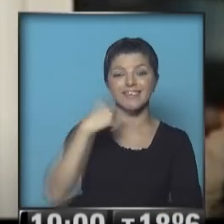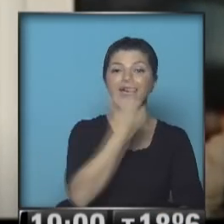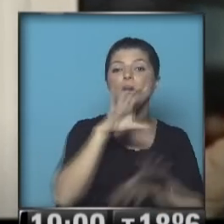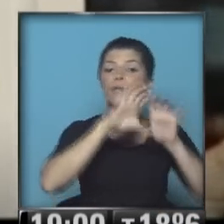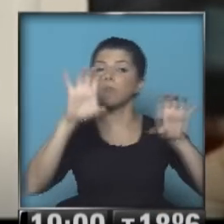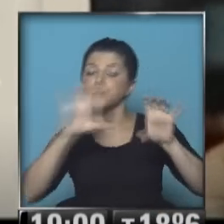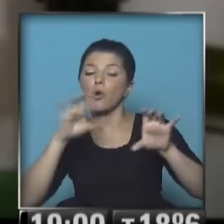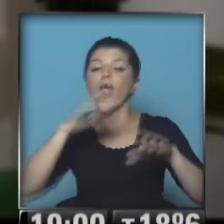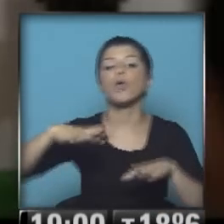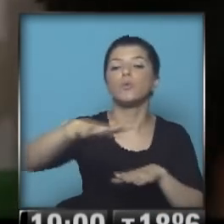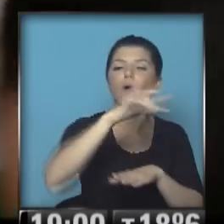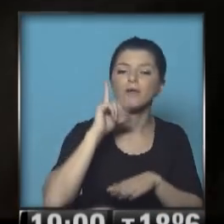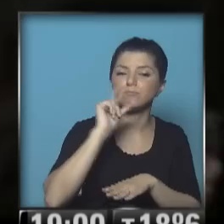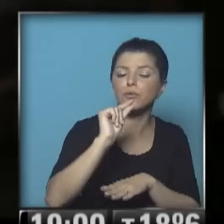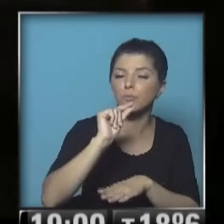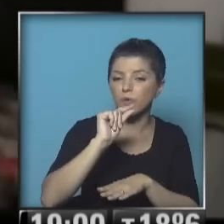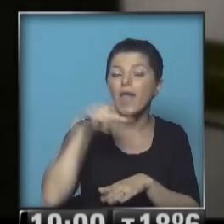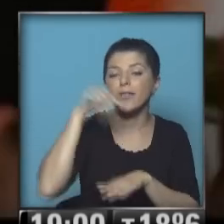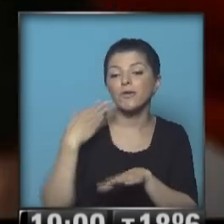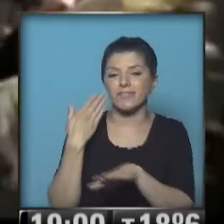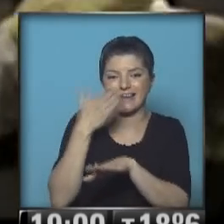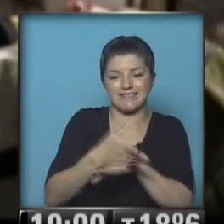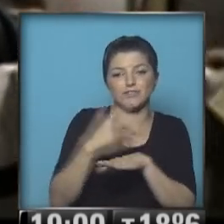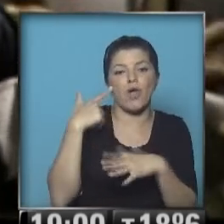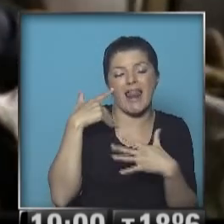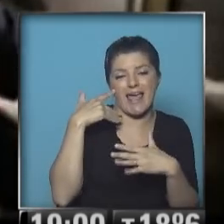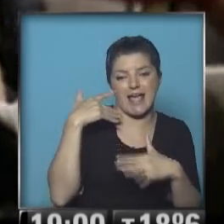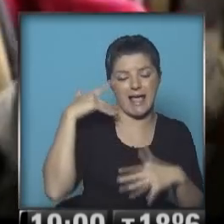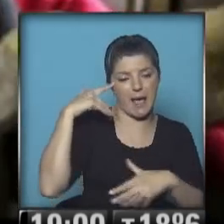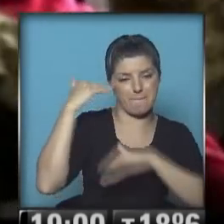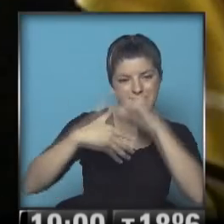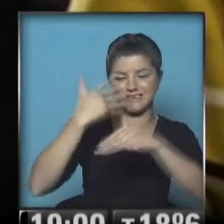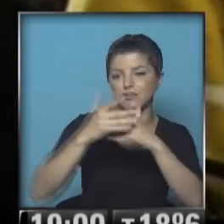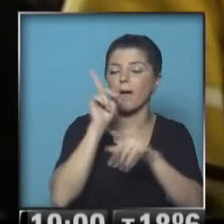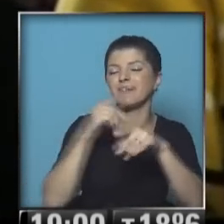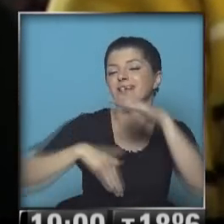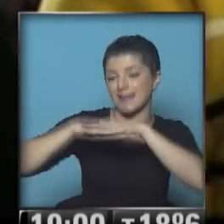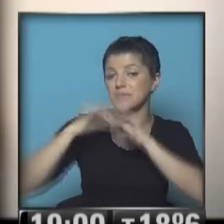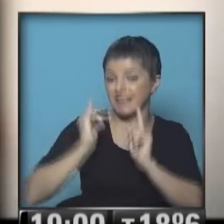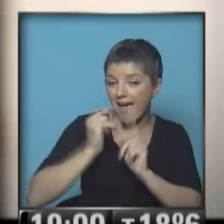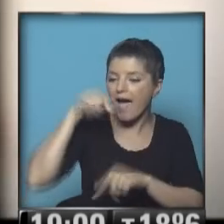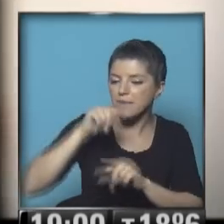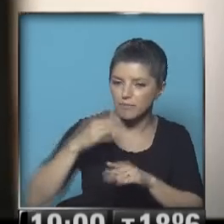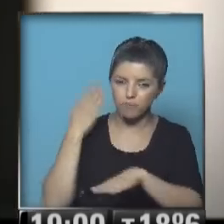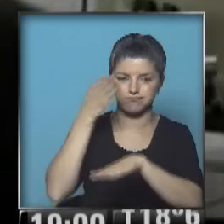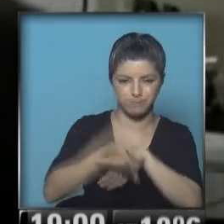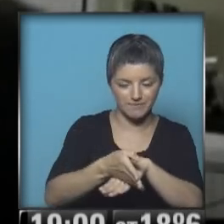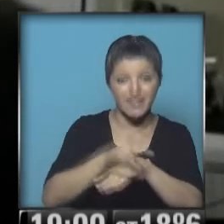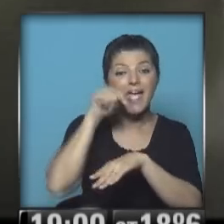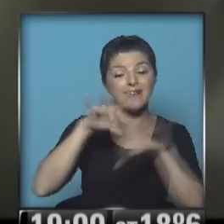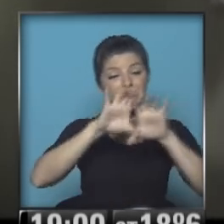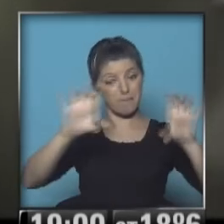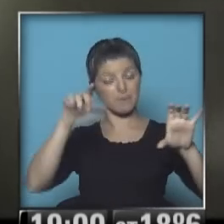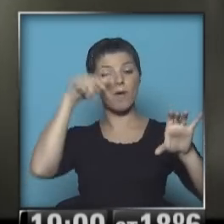en pueblos y zonas rurales, donde el acceso a una capacitación profesional es limitado. En estas aulas talleres, jóvenes y adultos